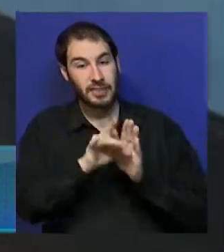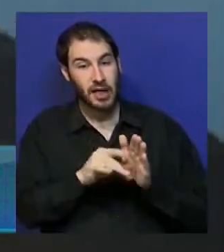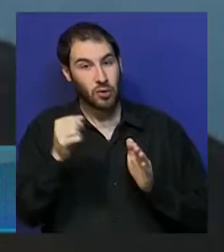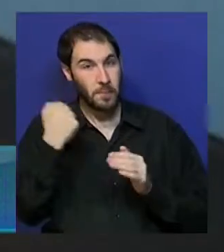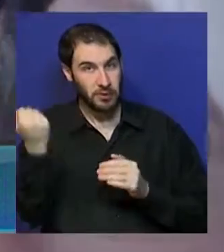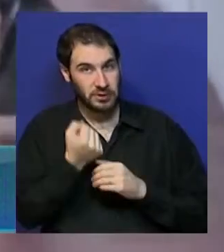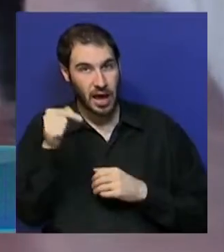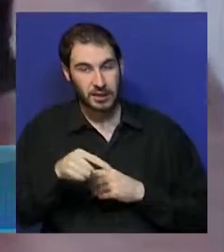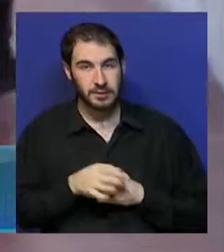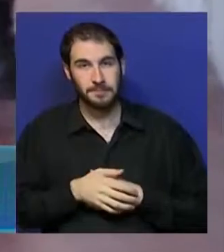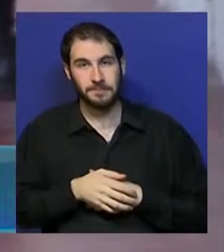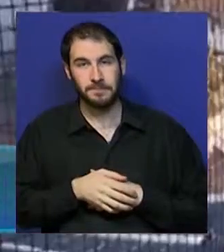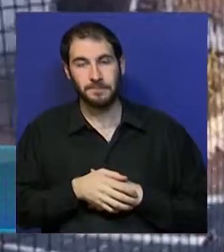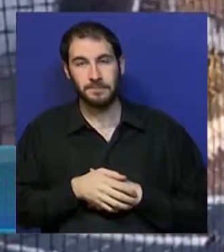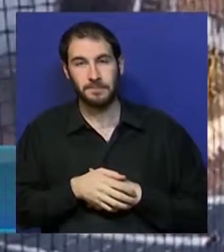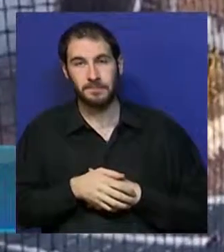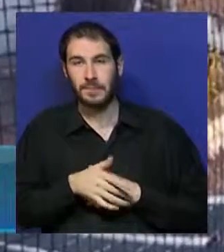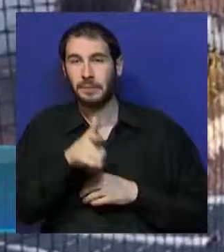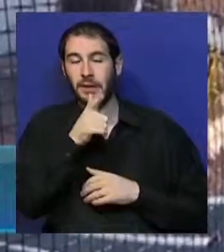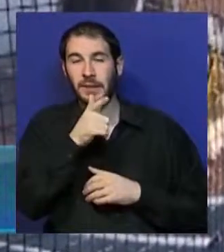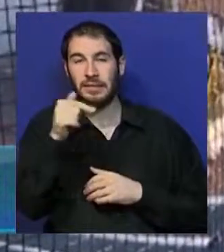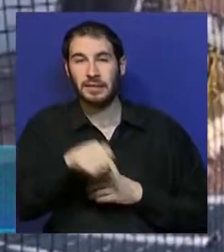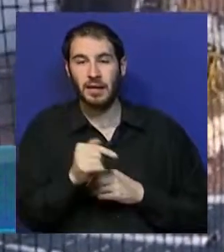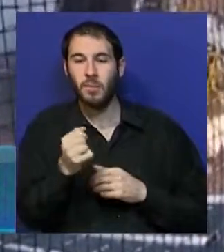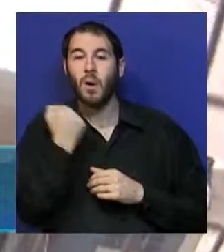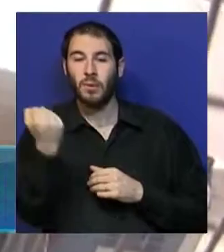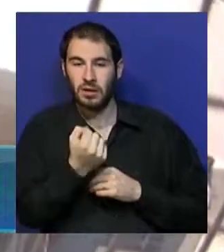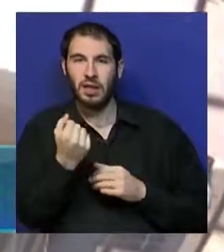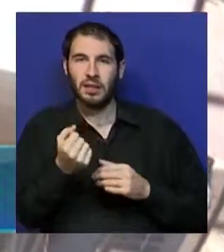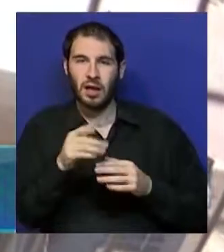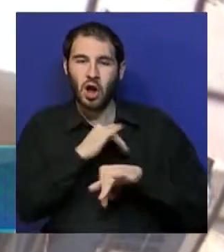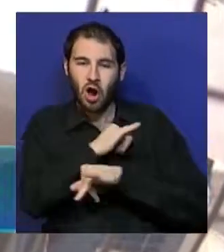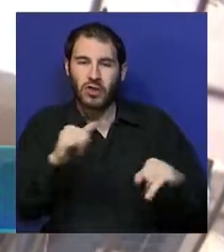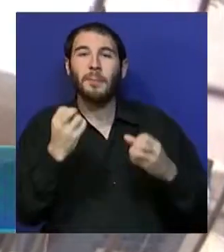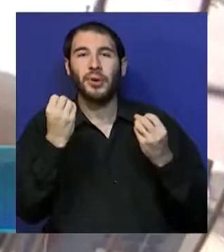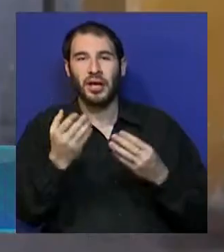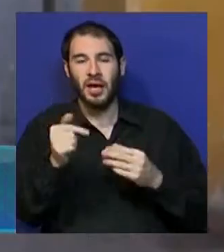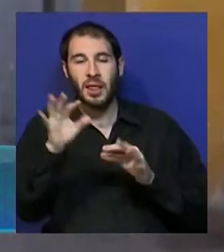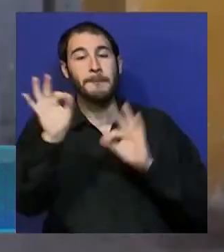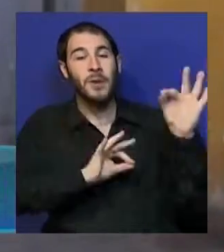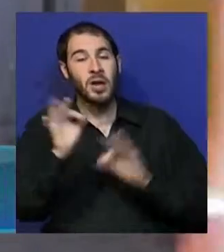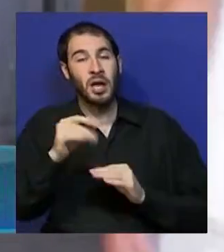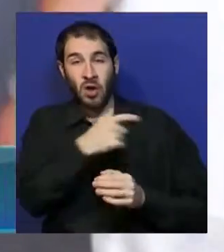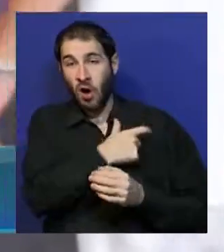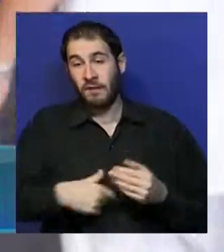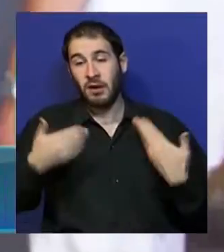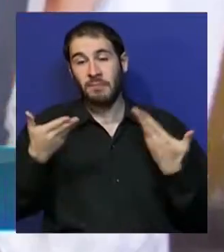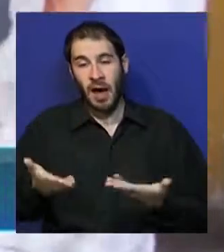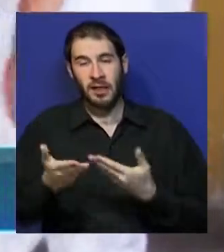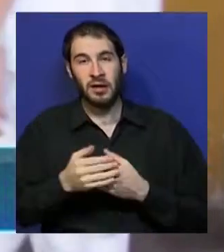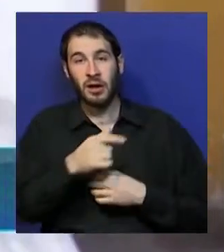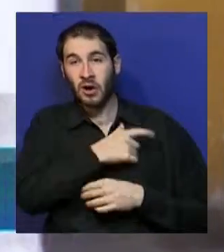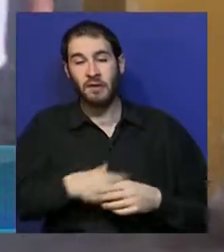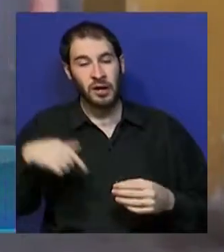cuenta, y me parece que es importante ponerlo de resalto porque es un proyecto del Ejecutivo, de manera que el Ejecutivo